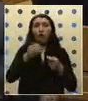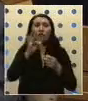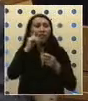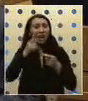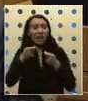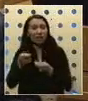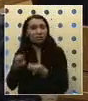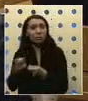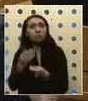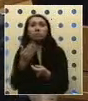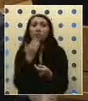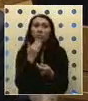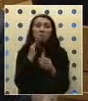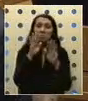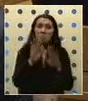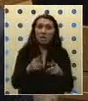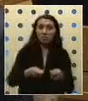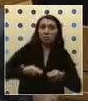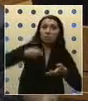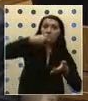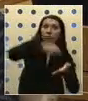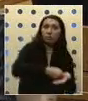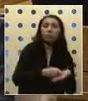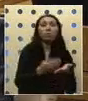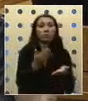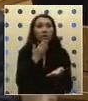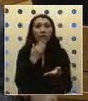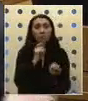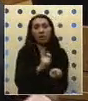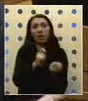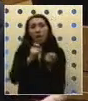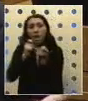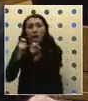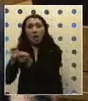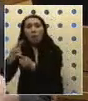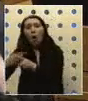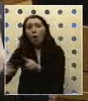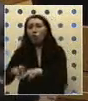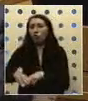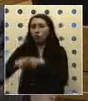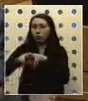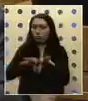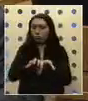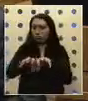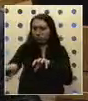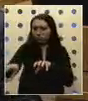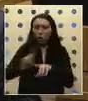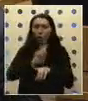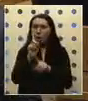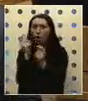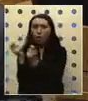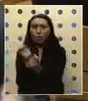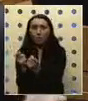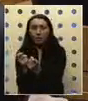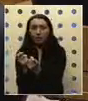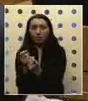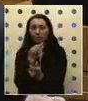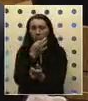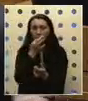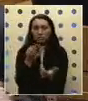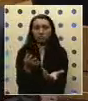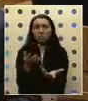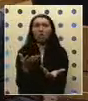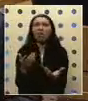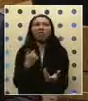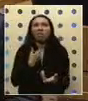parte incluso de su propio financiamiento, y además se traslada eso a otro fondo, no de economía, uno dice en